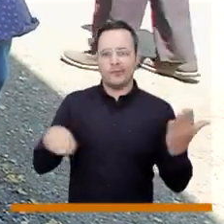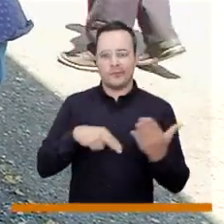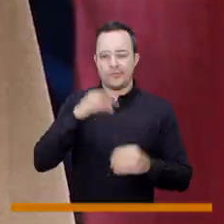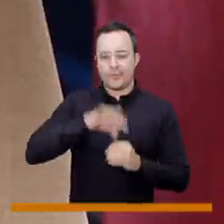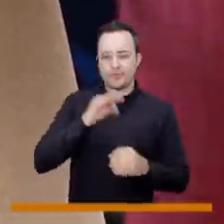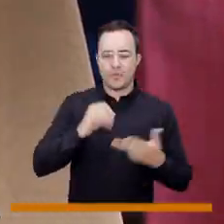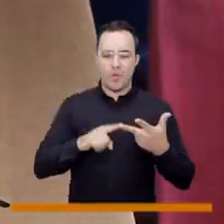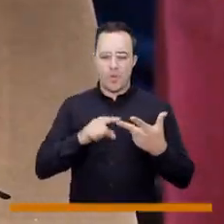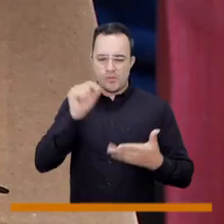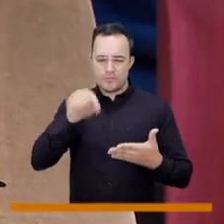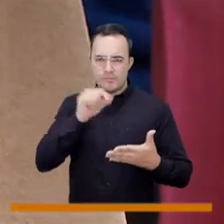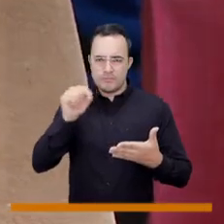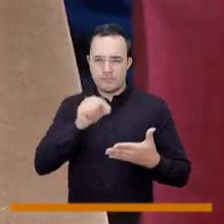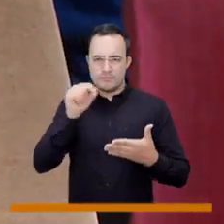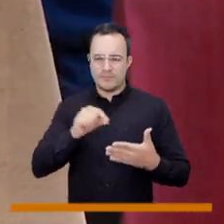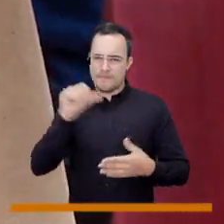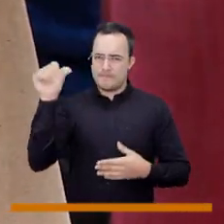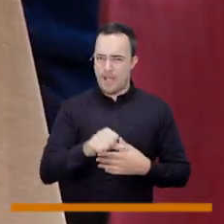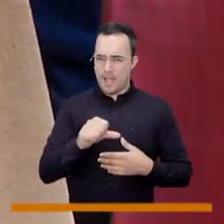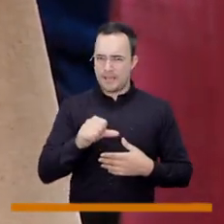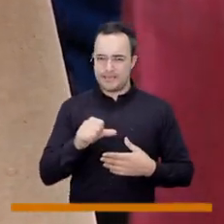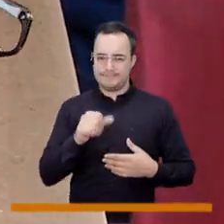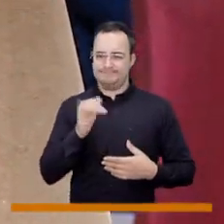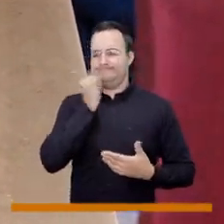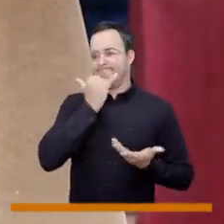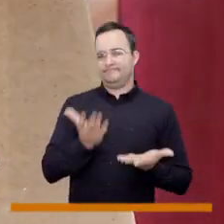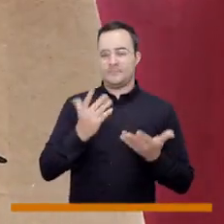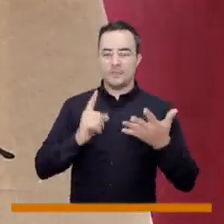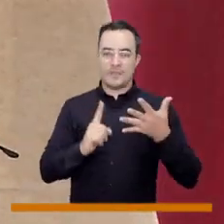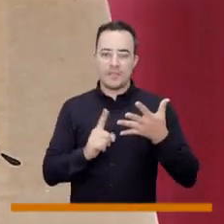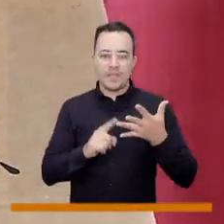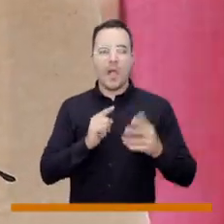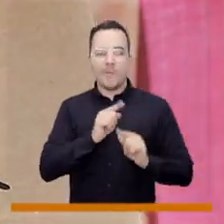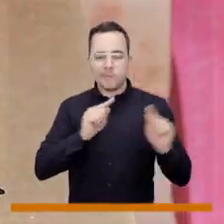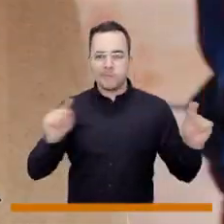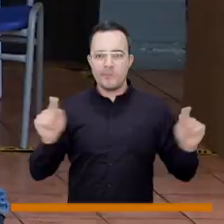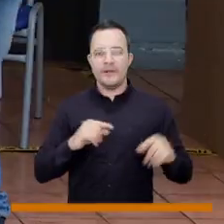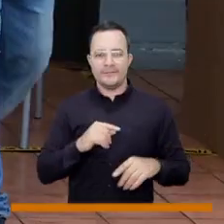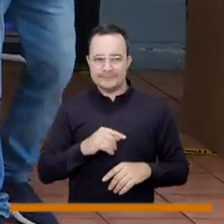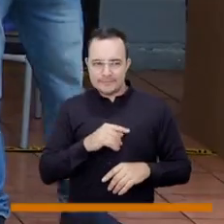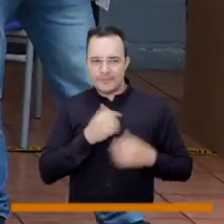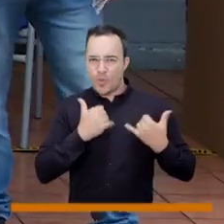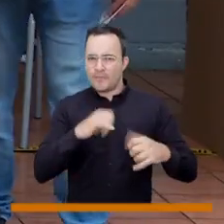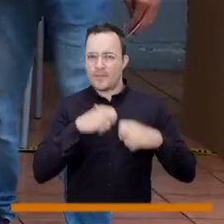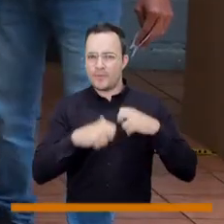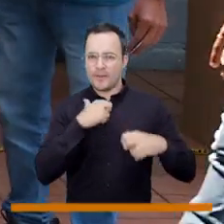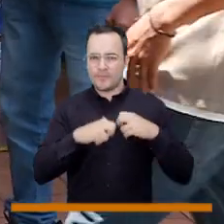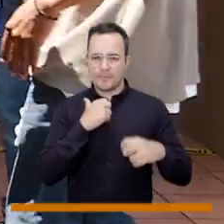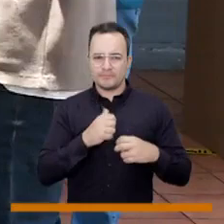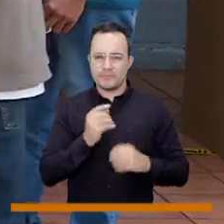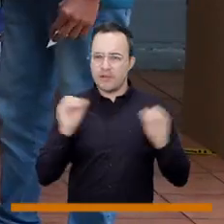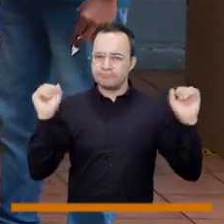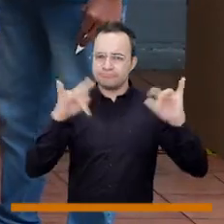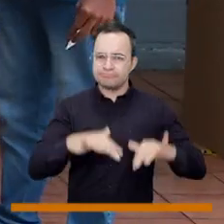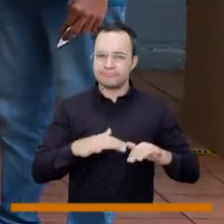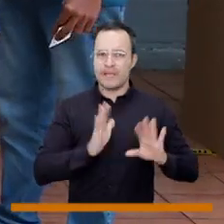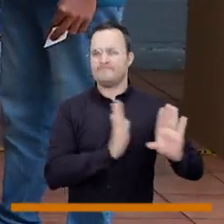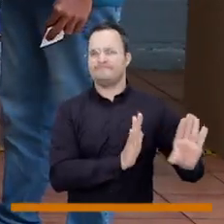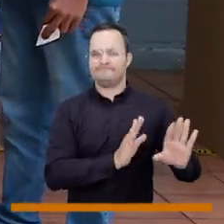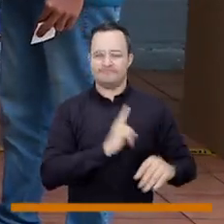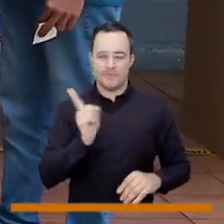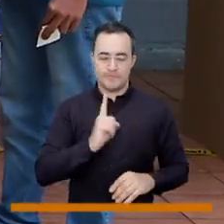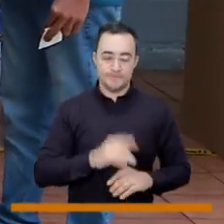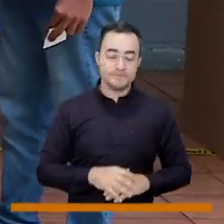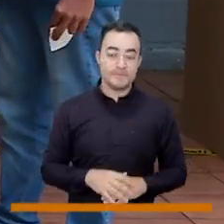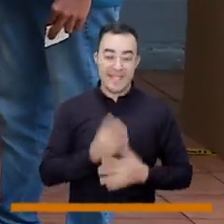marcados y la trashumancia electoral que en este momento lo tenemos este mapa lo que muestra es que con esas categorías